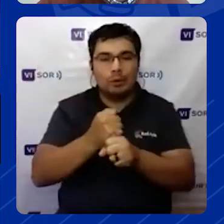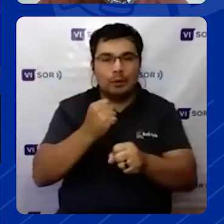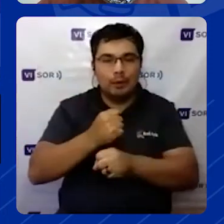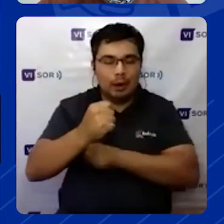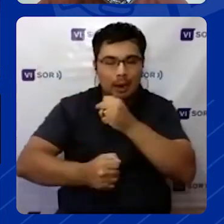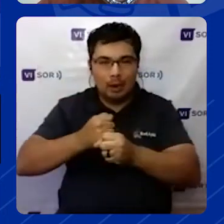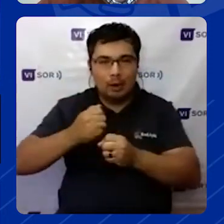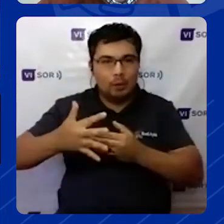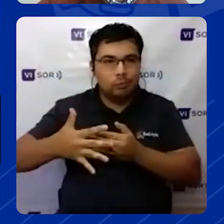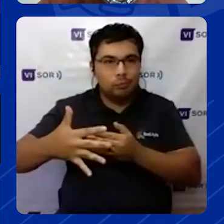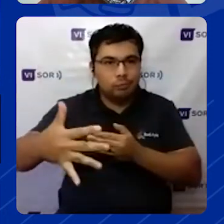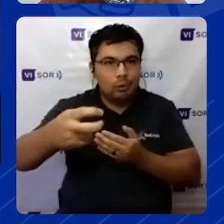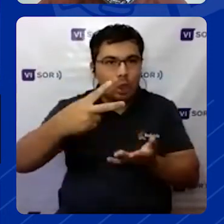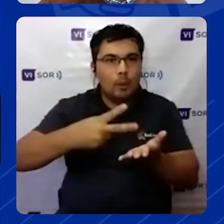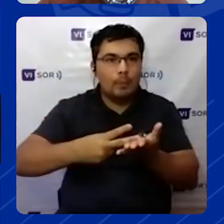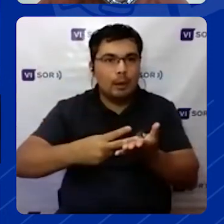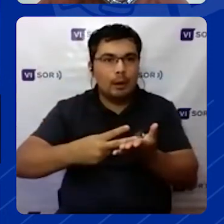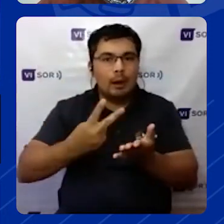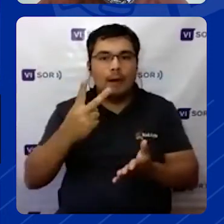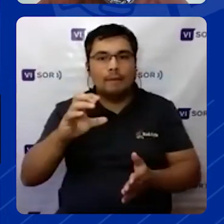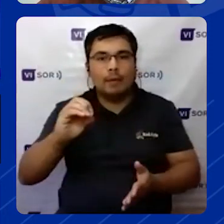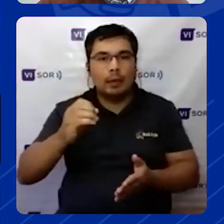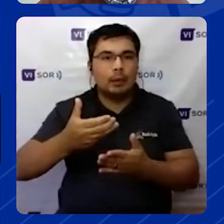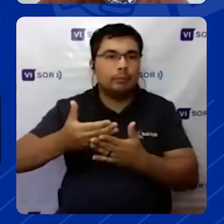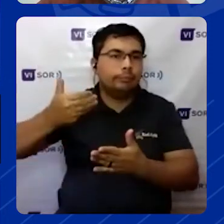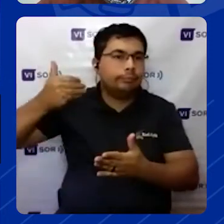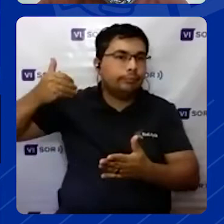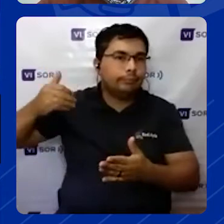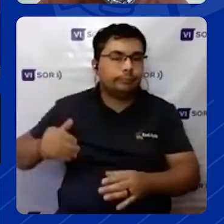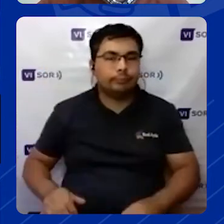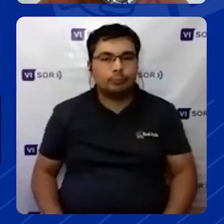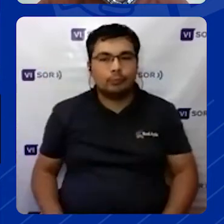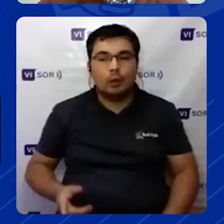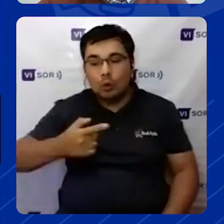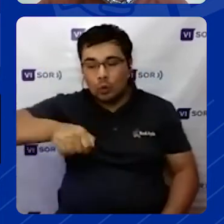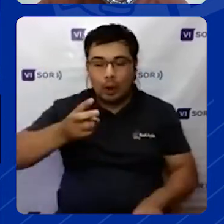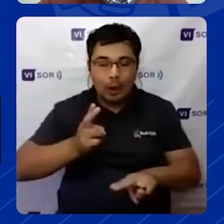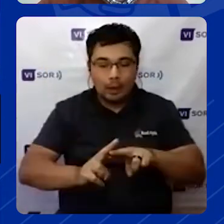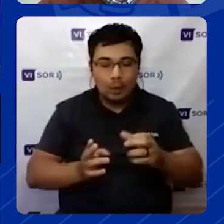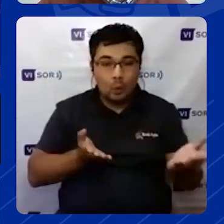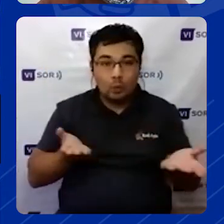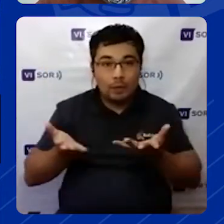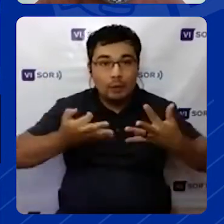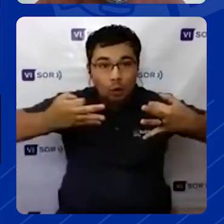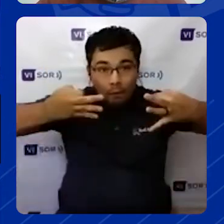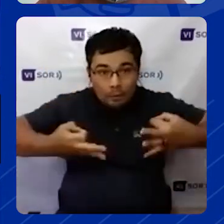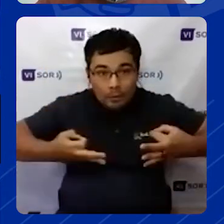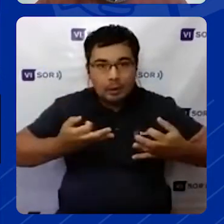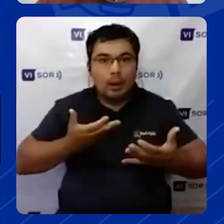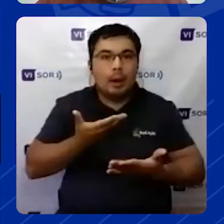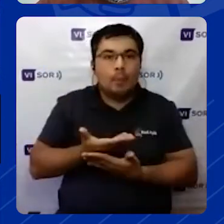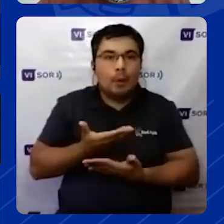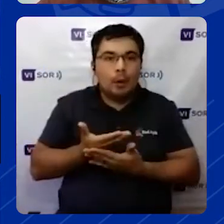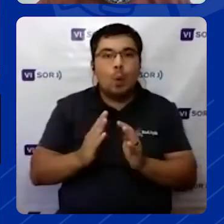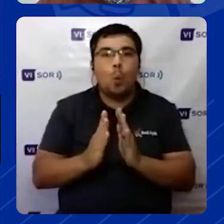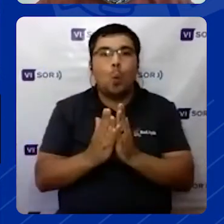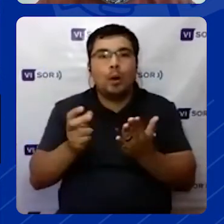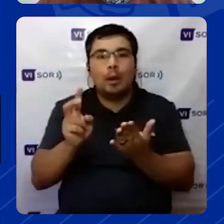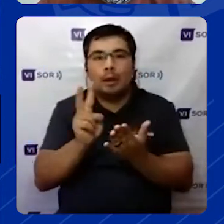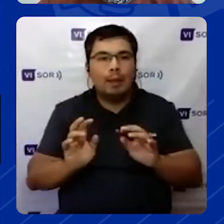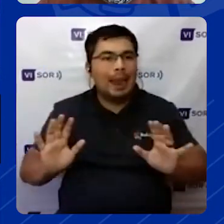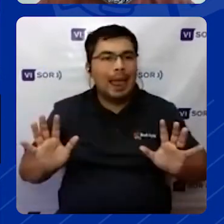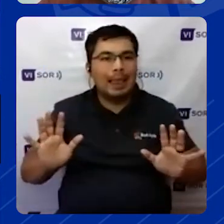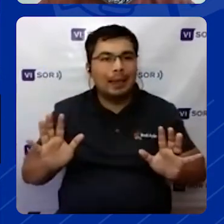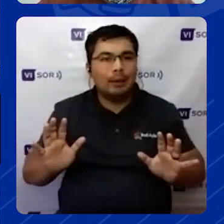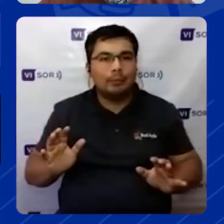No hemos hecho ningún servicio así oficial que nos hayan pedido un libro o algo, como todas esas maravillas que han